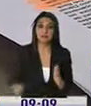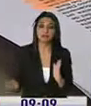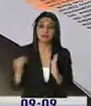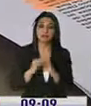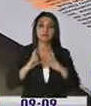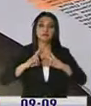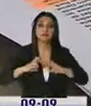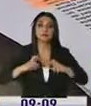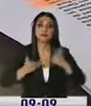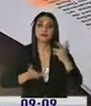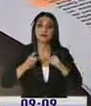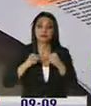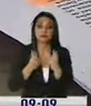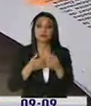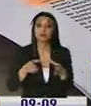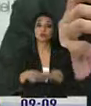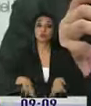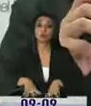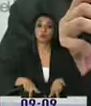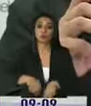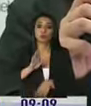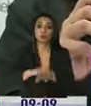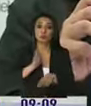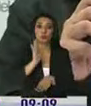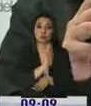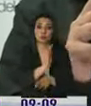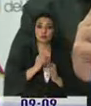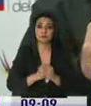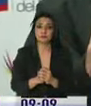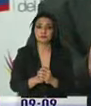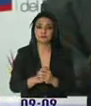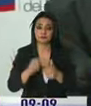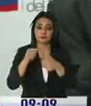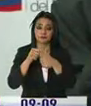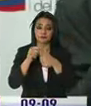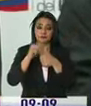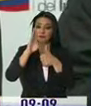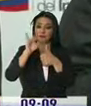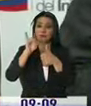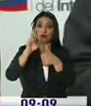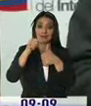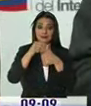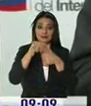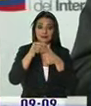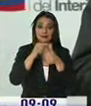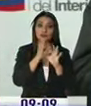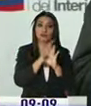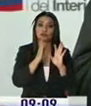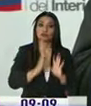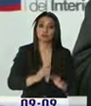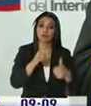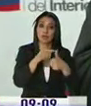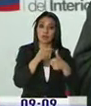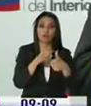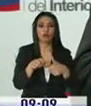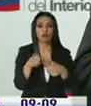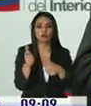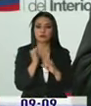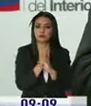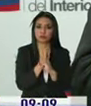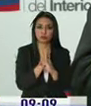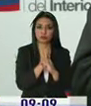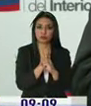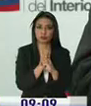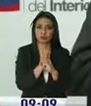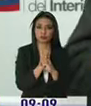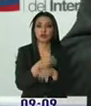parte de una supuesta red de corrupción. Un funcionario es funcionario de otra institución, funcionario de